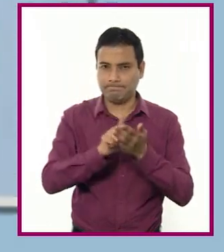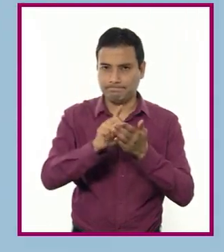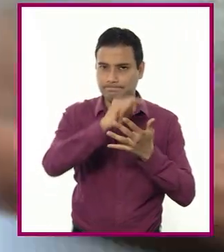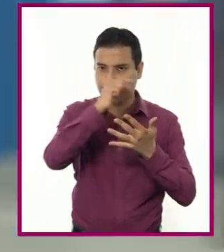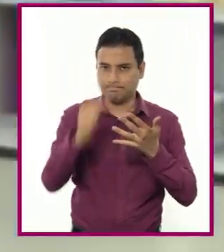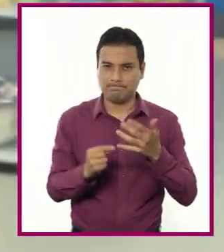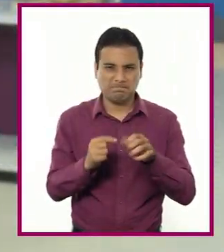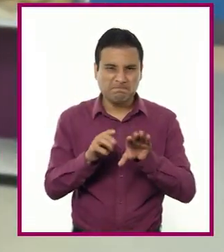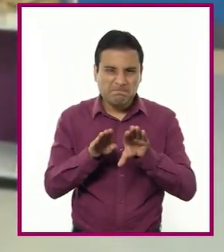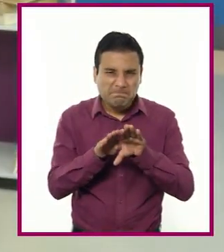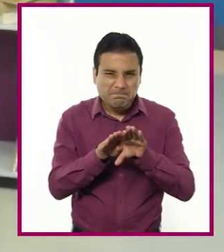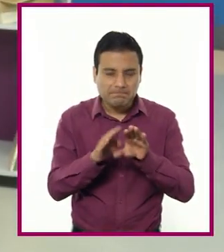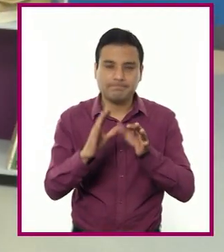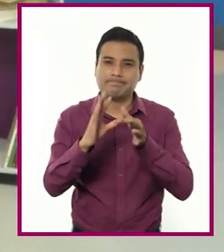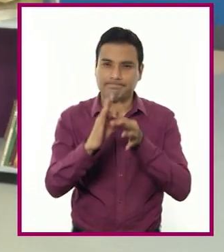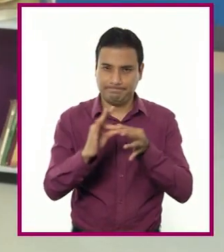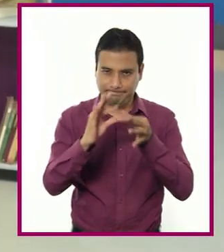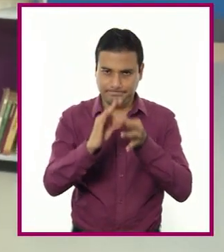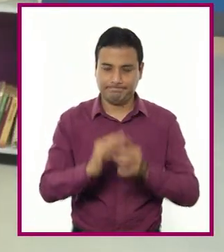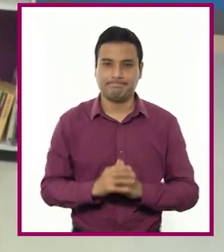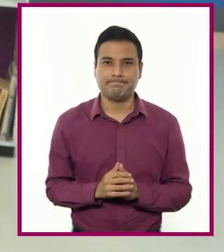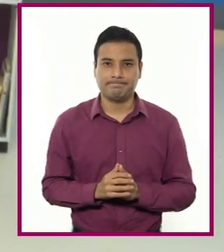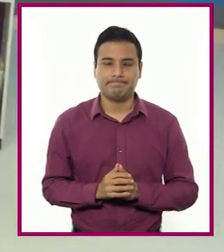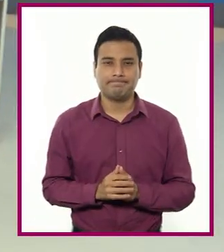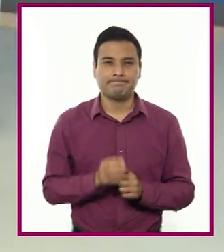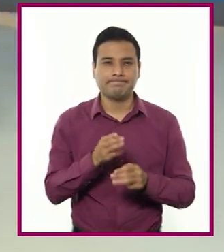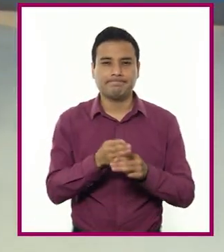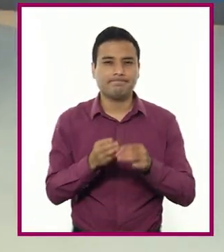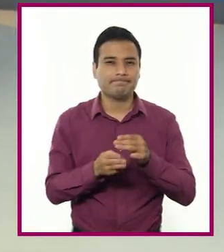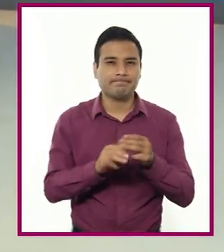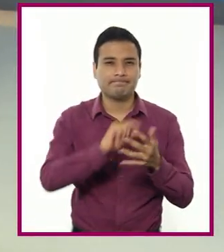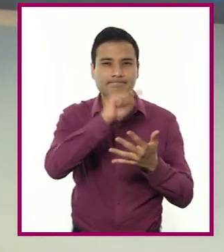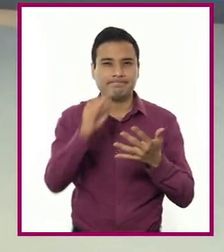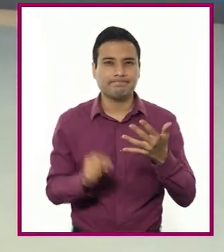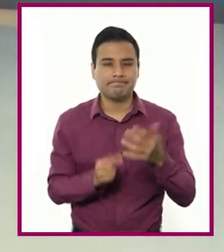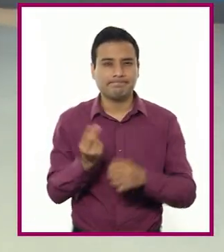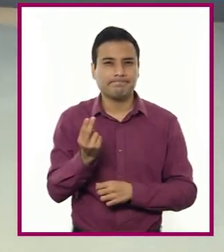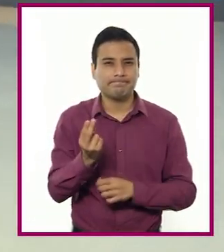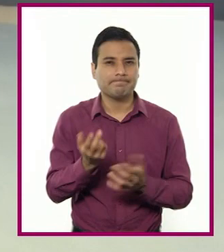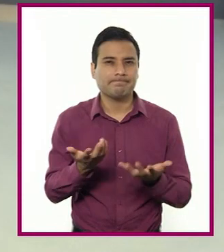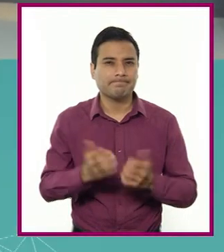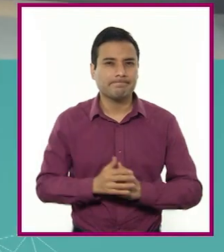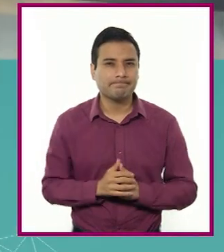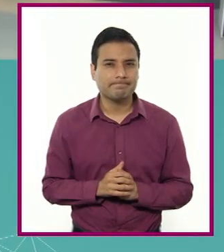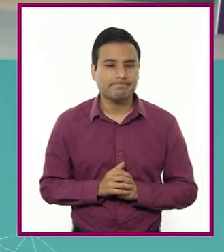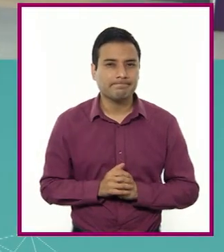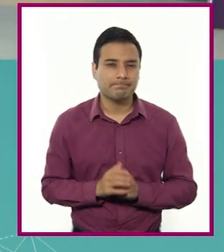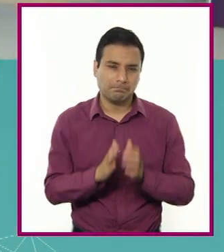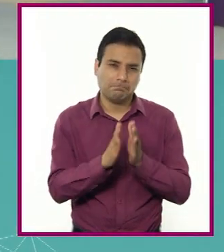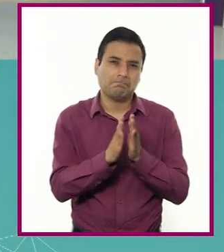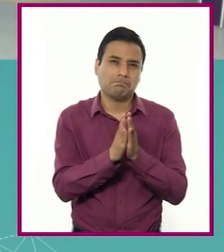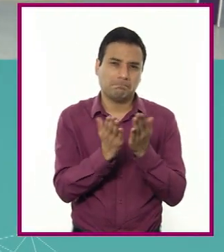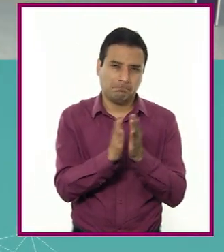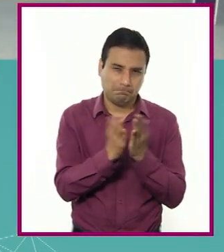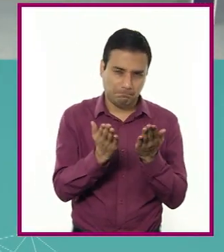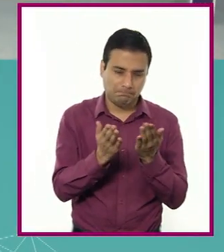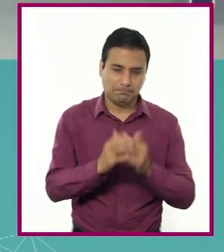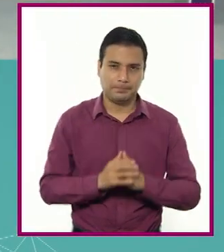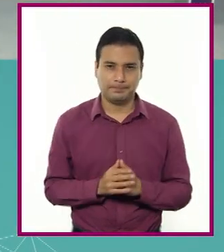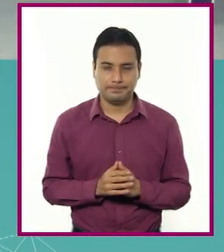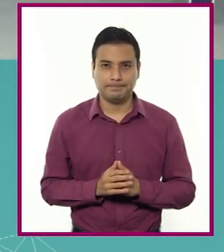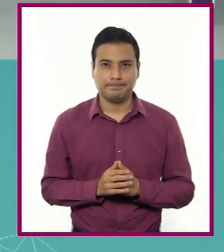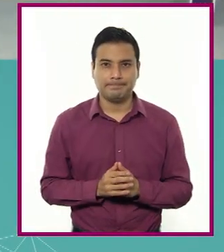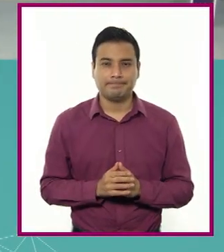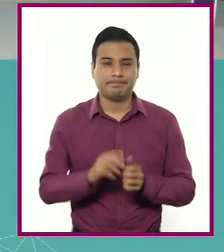derechos humanos. Los materiales que utilizarán en esta sesión son su libro de texto, un bolígrafo